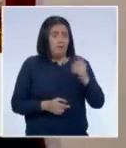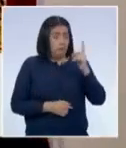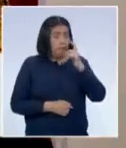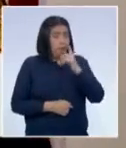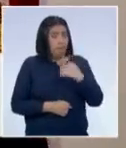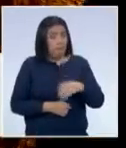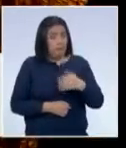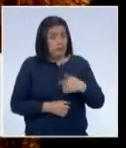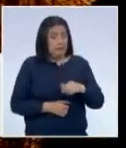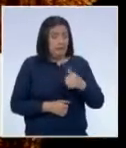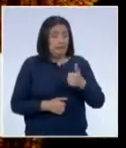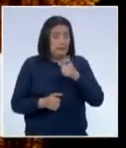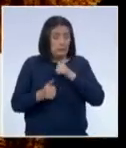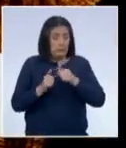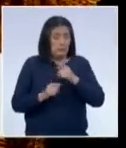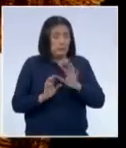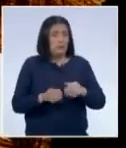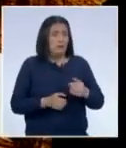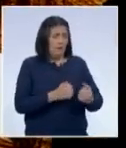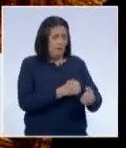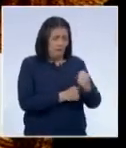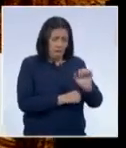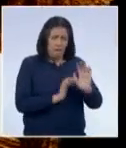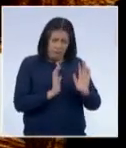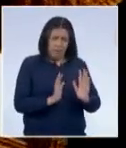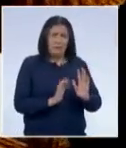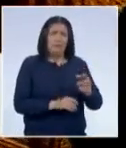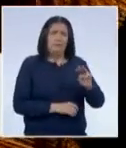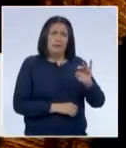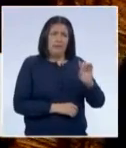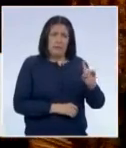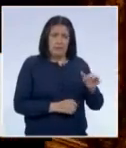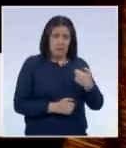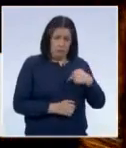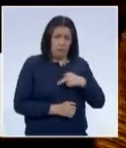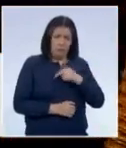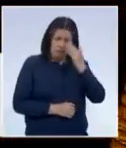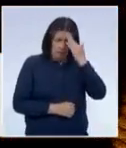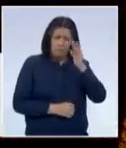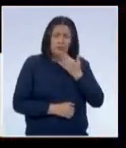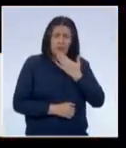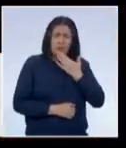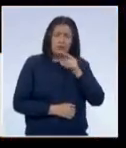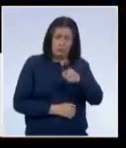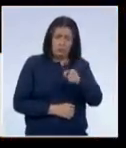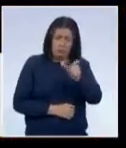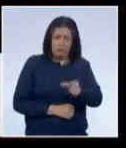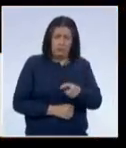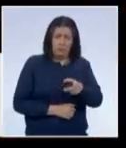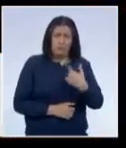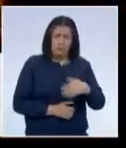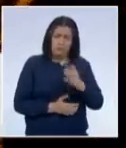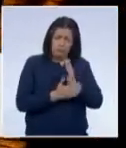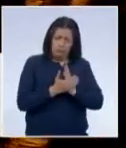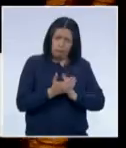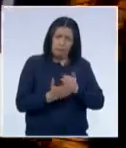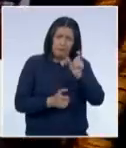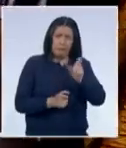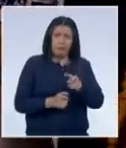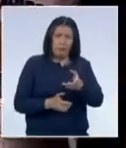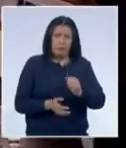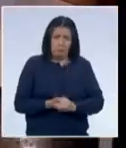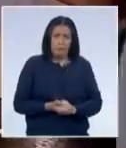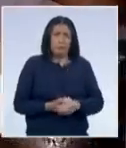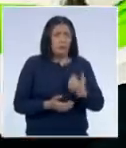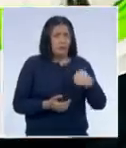partes involucradas mucha fuerza melissa nosotros sabemos quién eres sabemos la noble persona que eres y